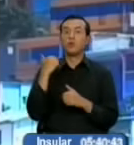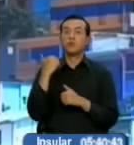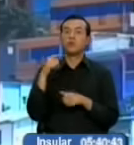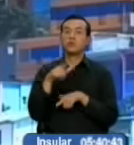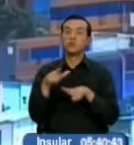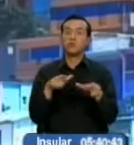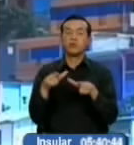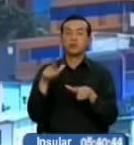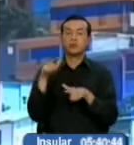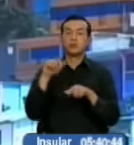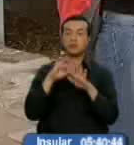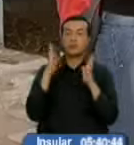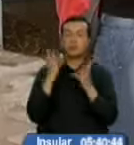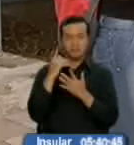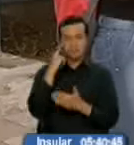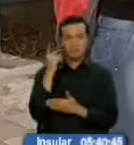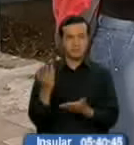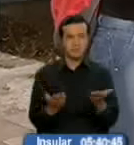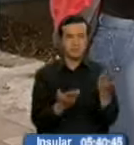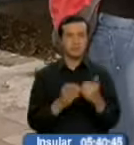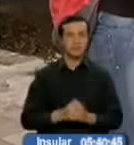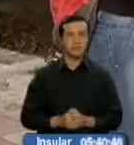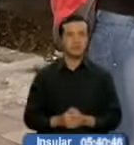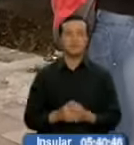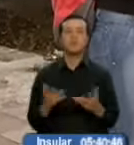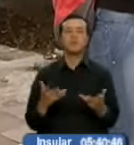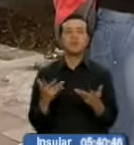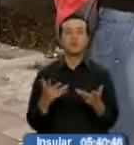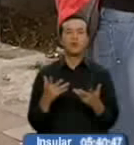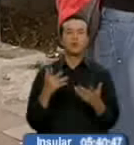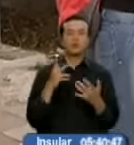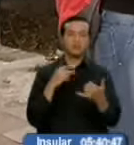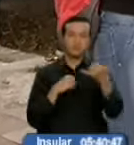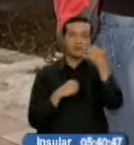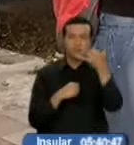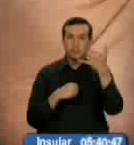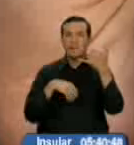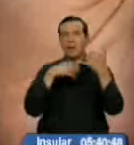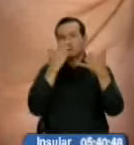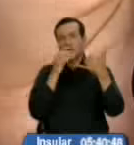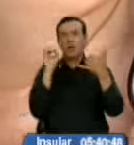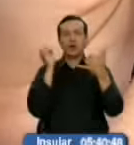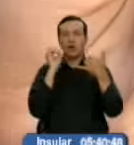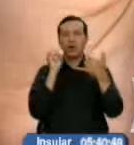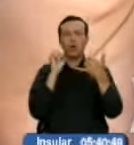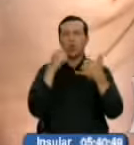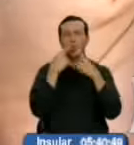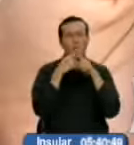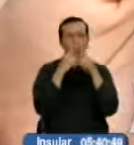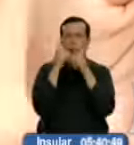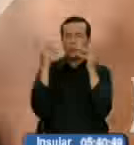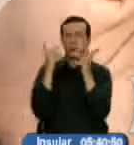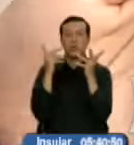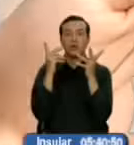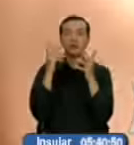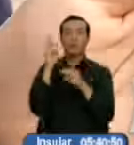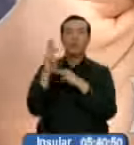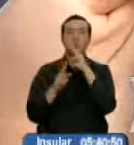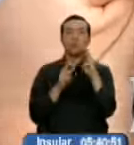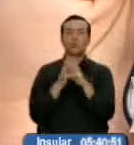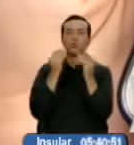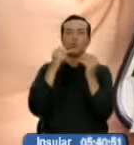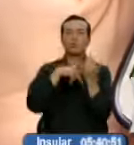planeta. Ponga atención. Disponible en Android e iOS, la aplicación Pokémon Go rompió récord de descargas a nivel